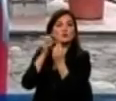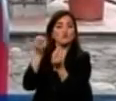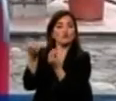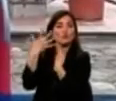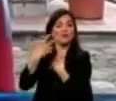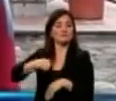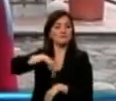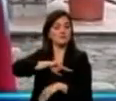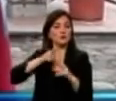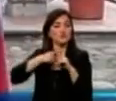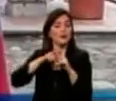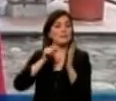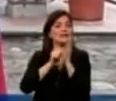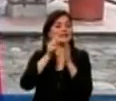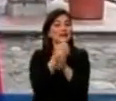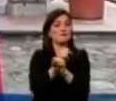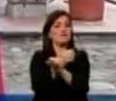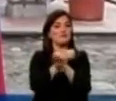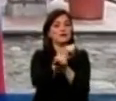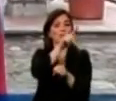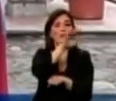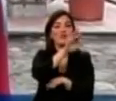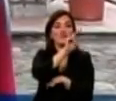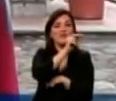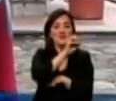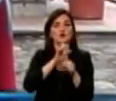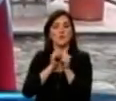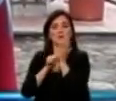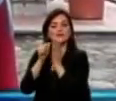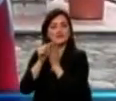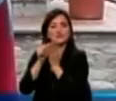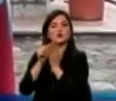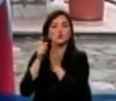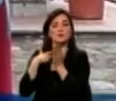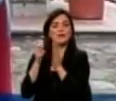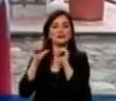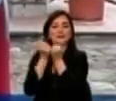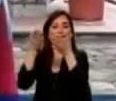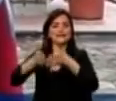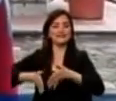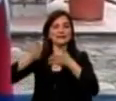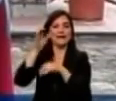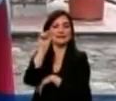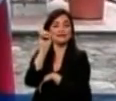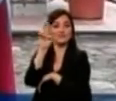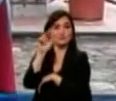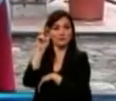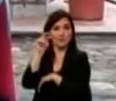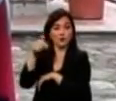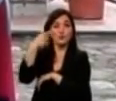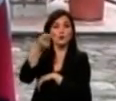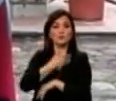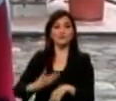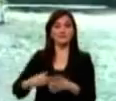Defensa, Ricardo Patiño, y el asambleísta electo de Alianza País, José Serrano, quien además presidiría el próximo